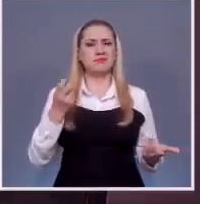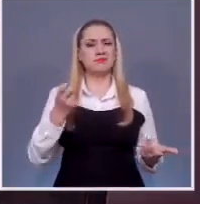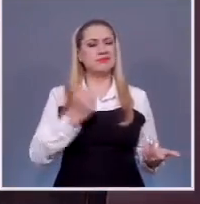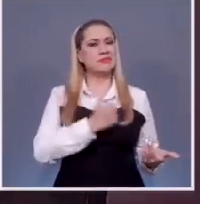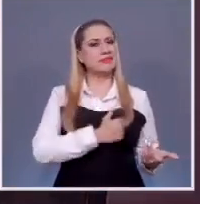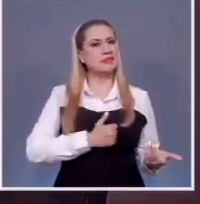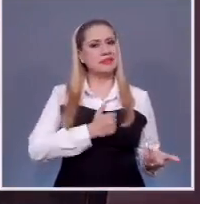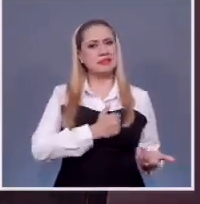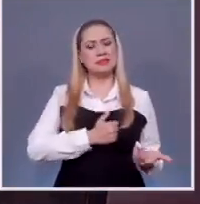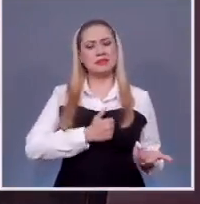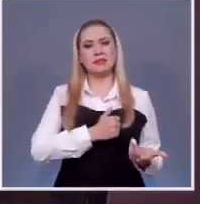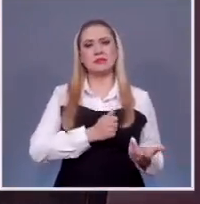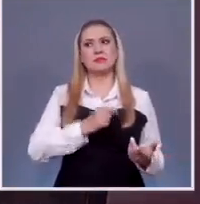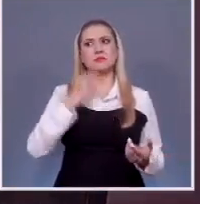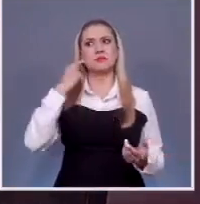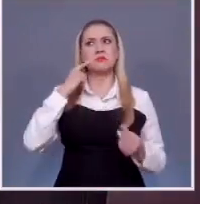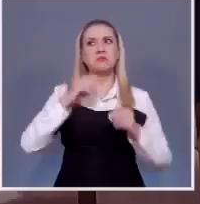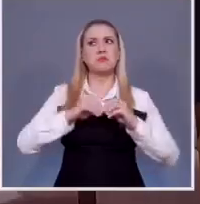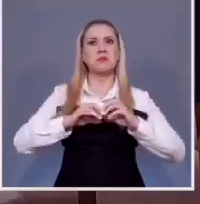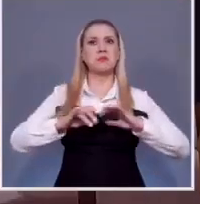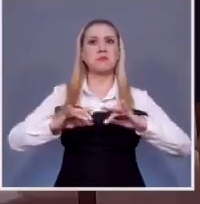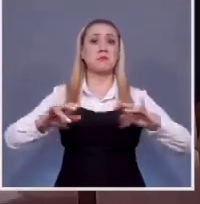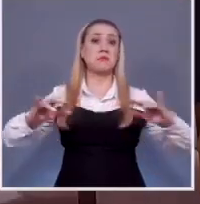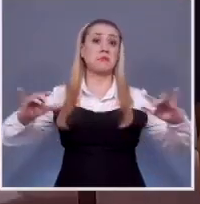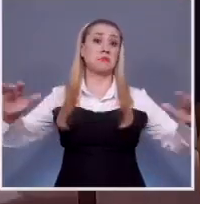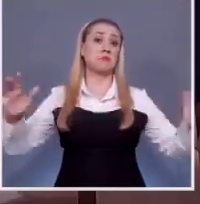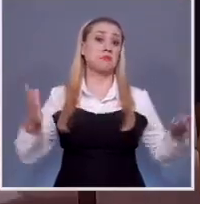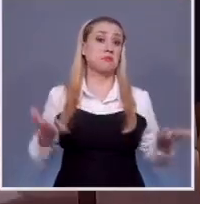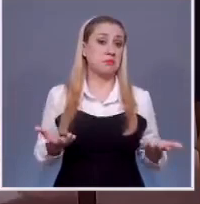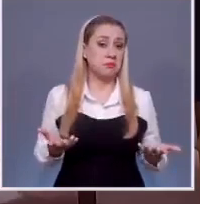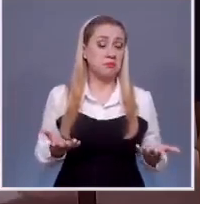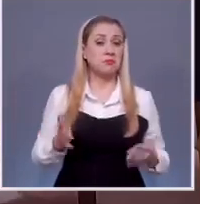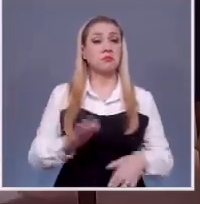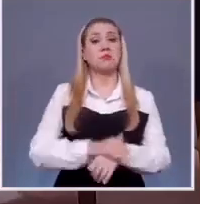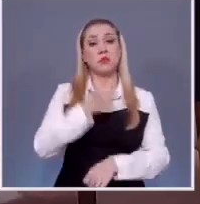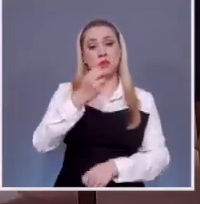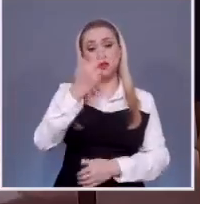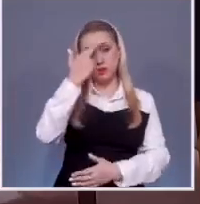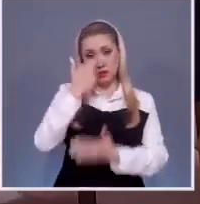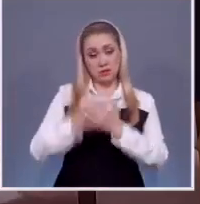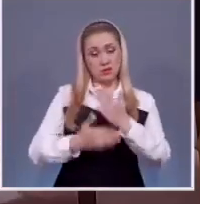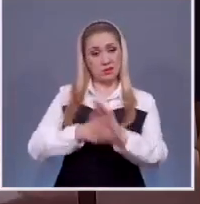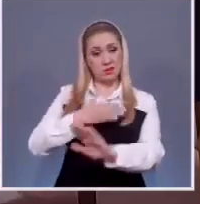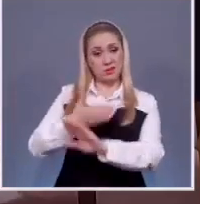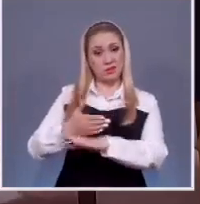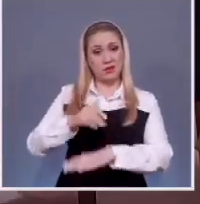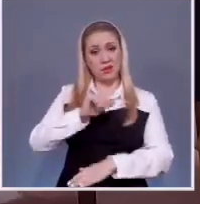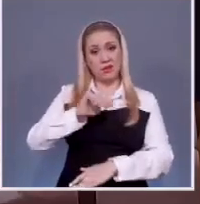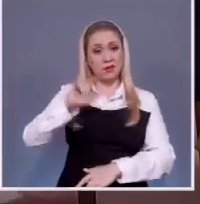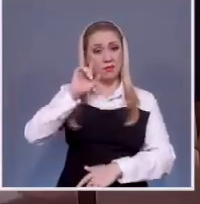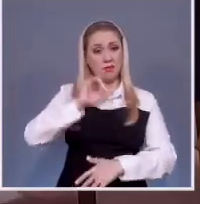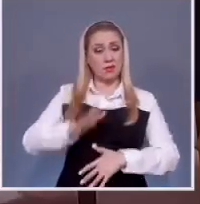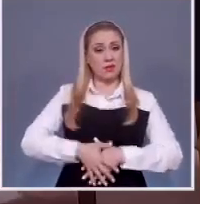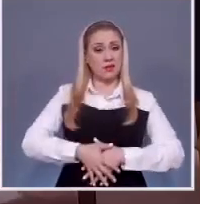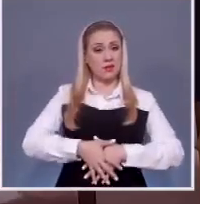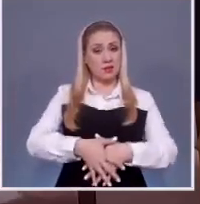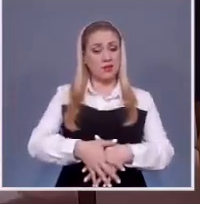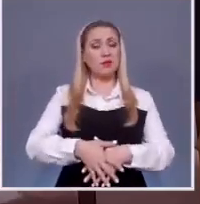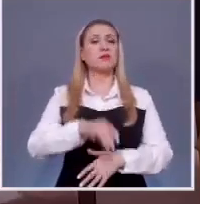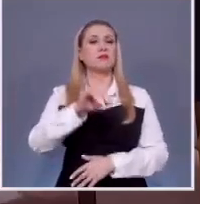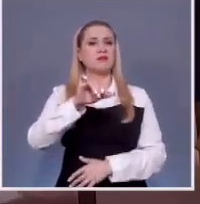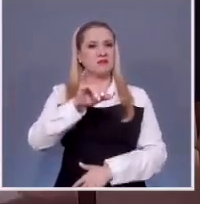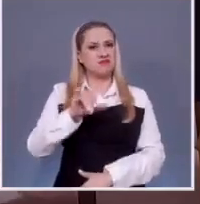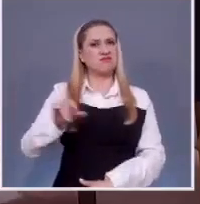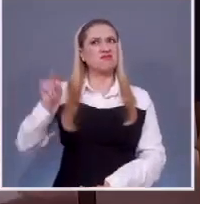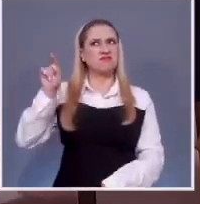generalizado. Por eso es que la violencia obstétrica es institucional, ¿no? Y es estructural, es decir, no